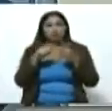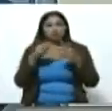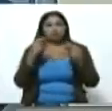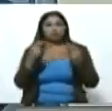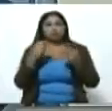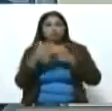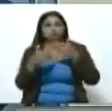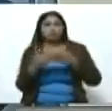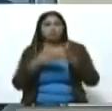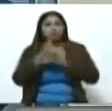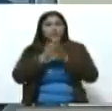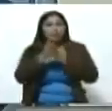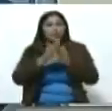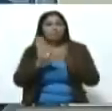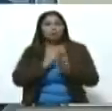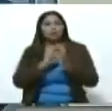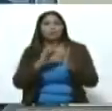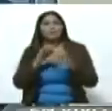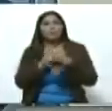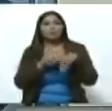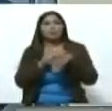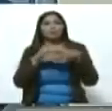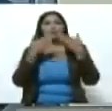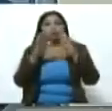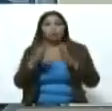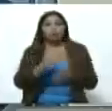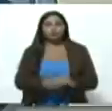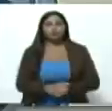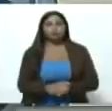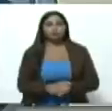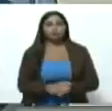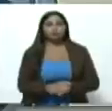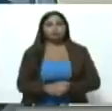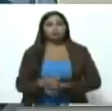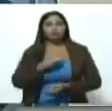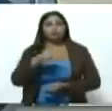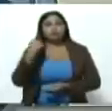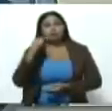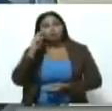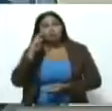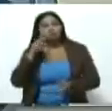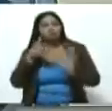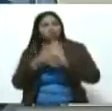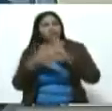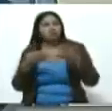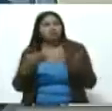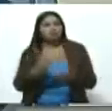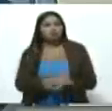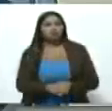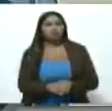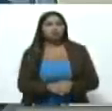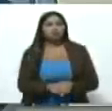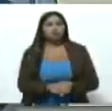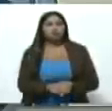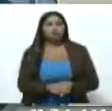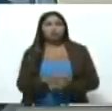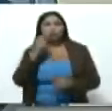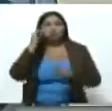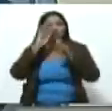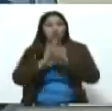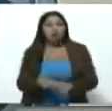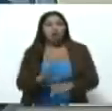acciones emprendidas por el Ministerio Público que tienen que ver con la derrota